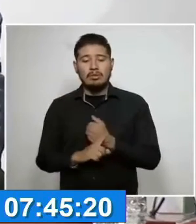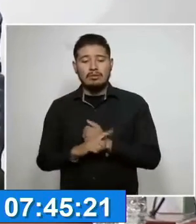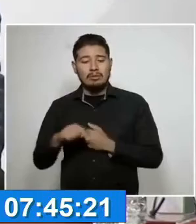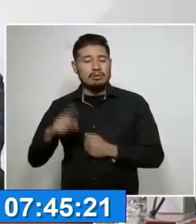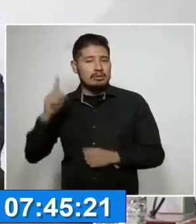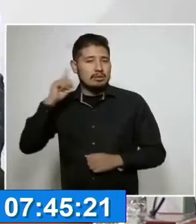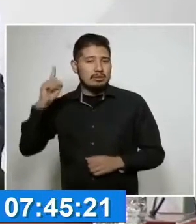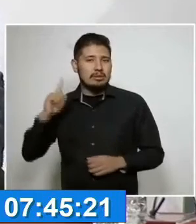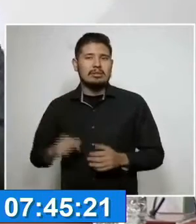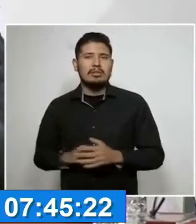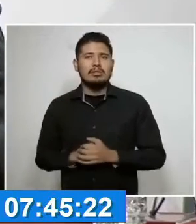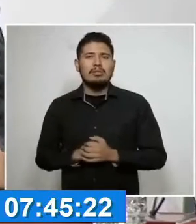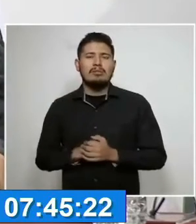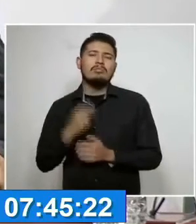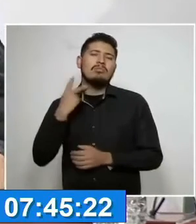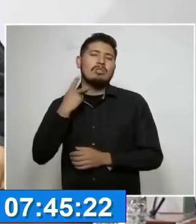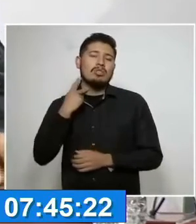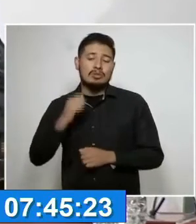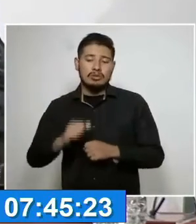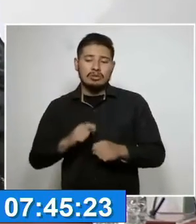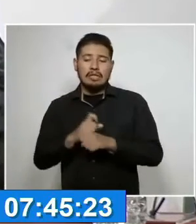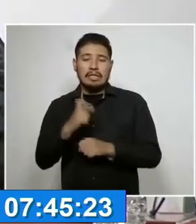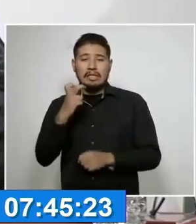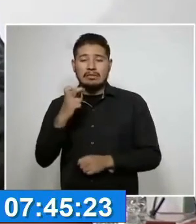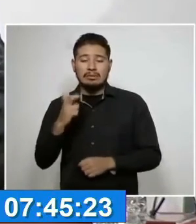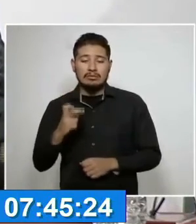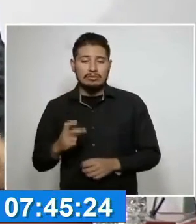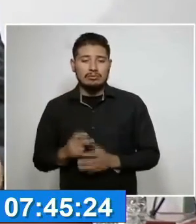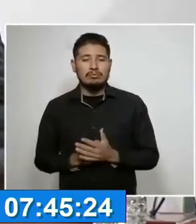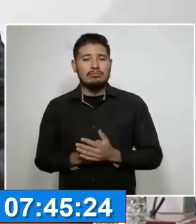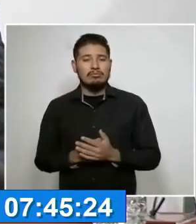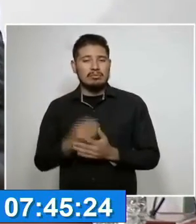La política social y estos programas